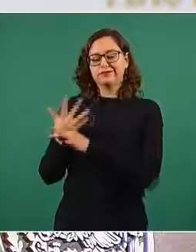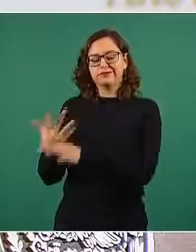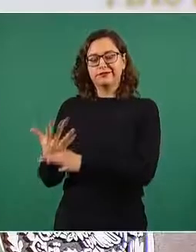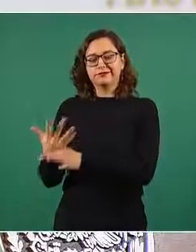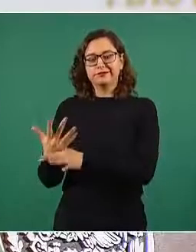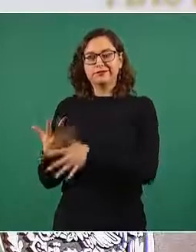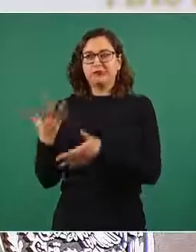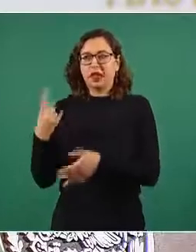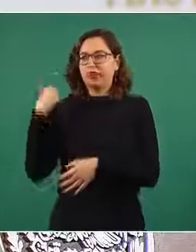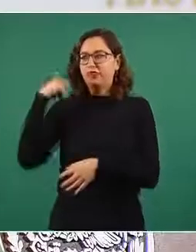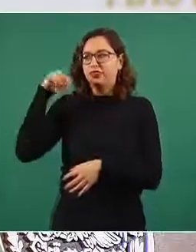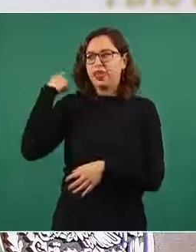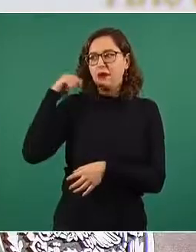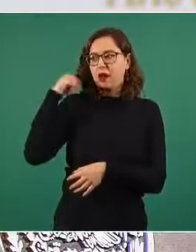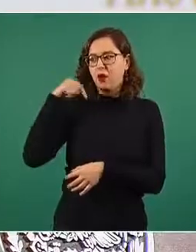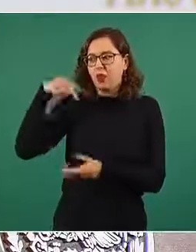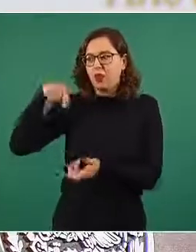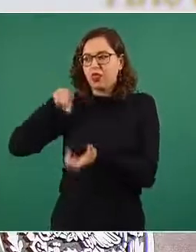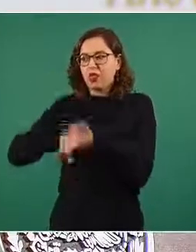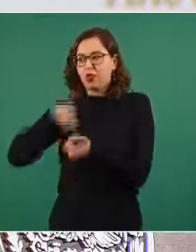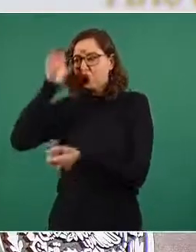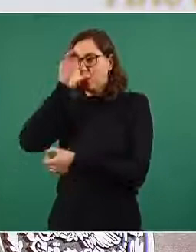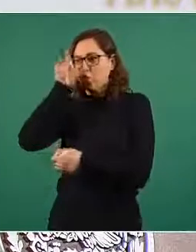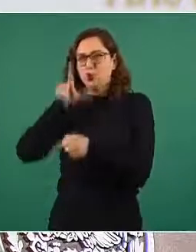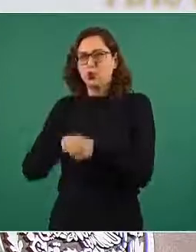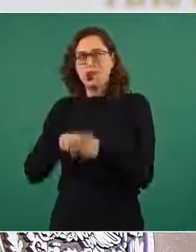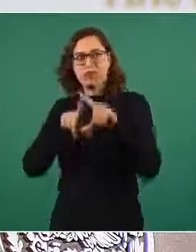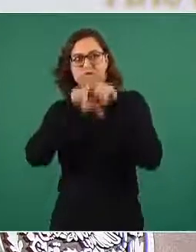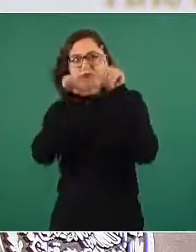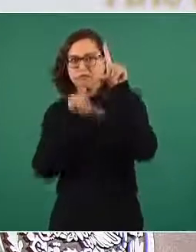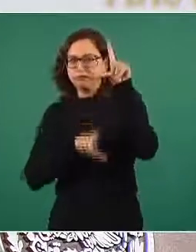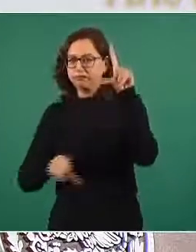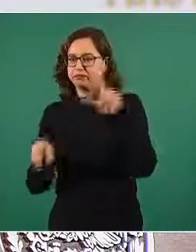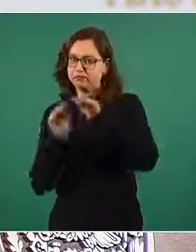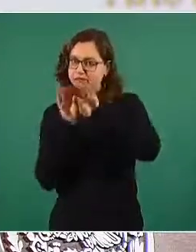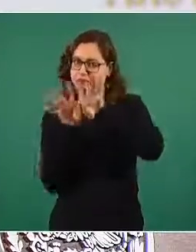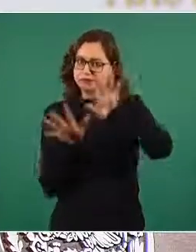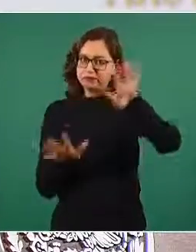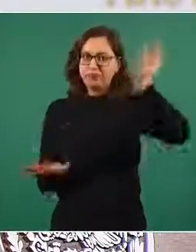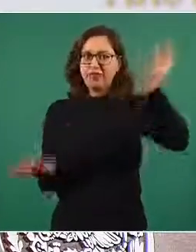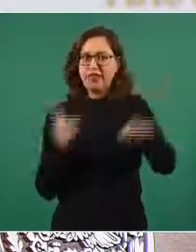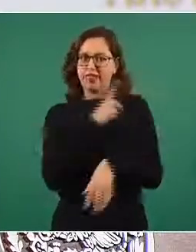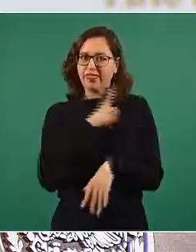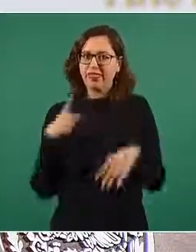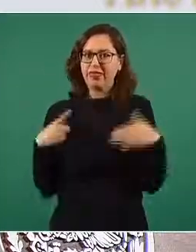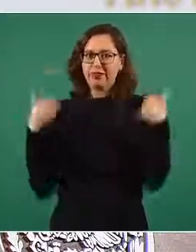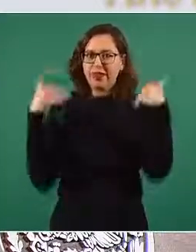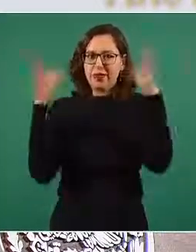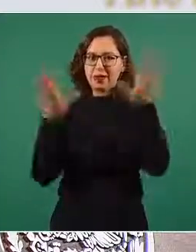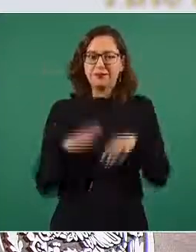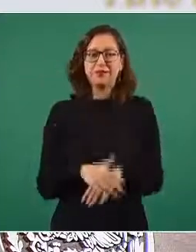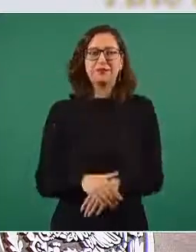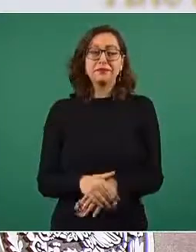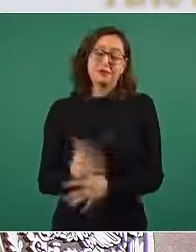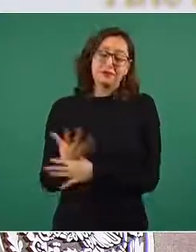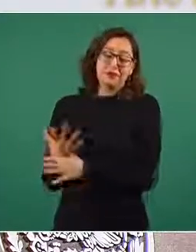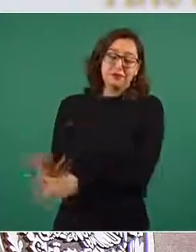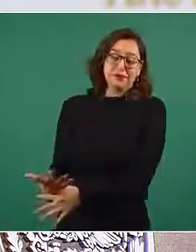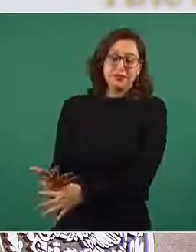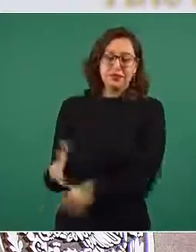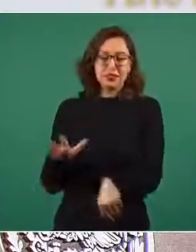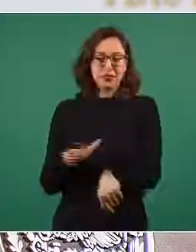se aplica porque a él lo mandan, siendo michoacano, es